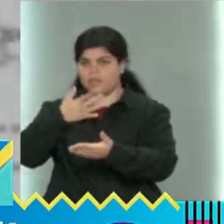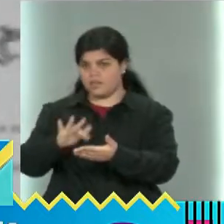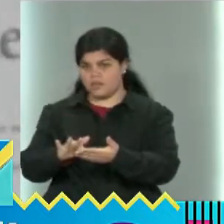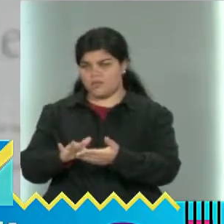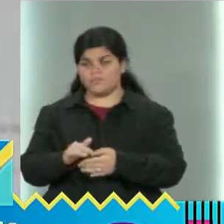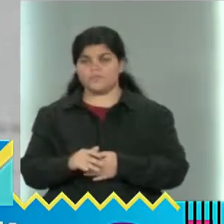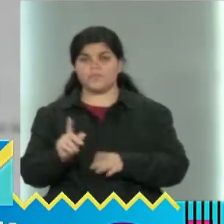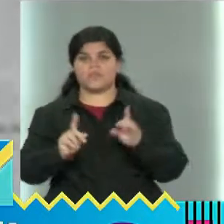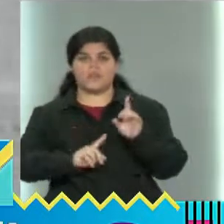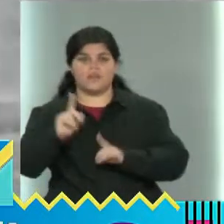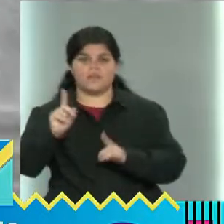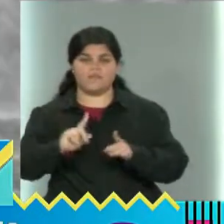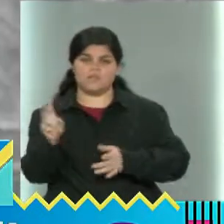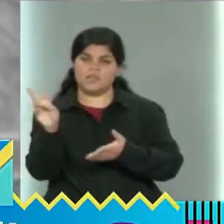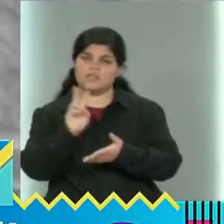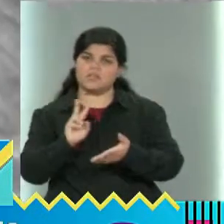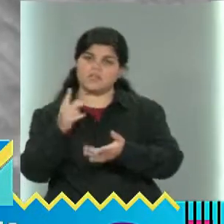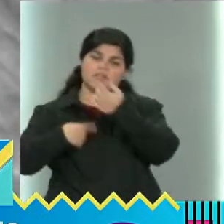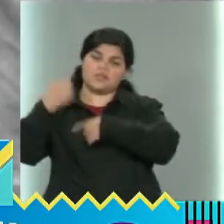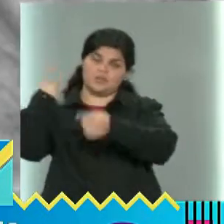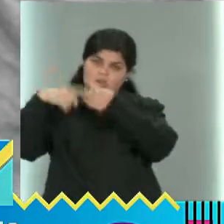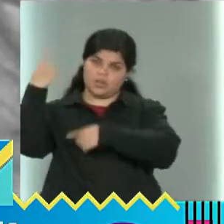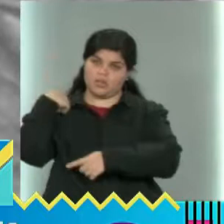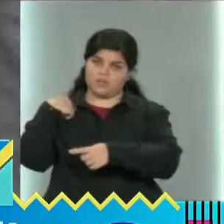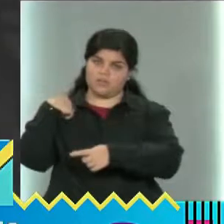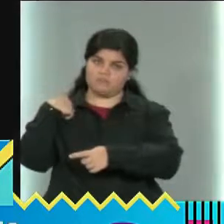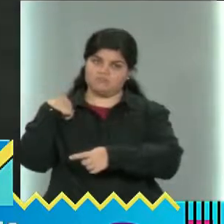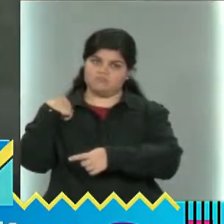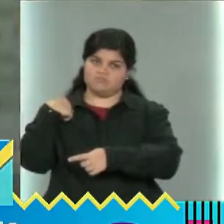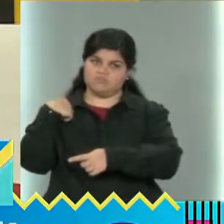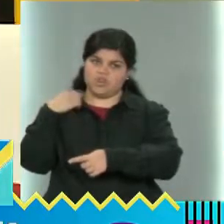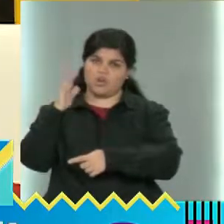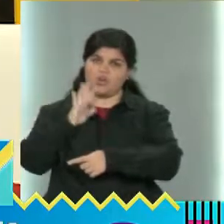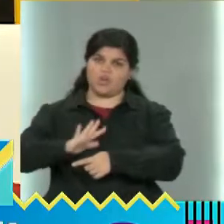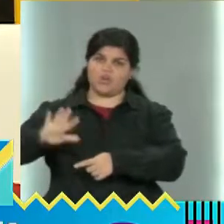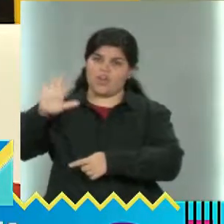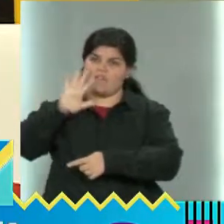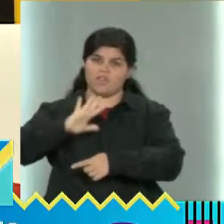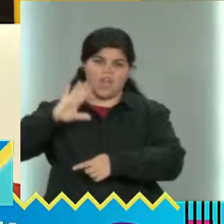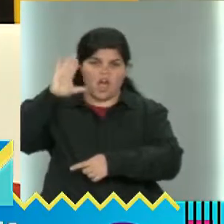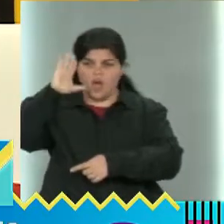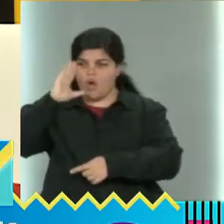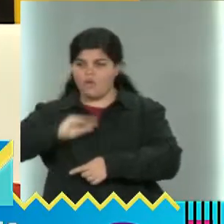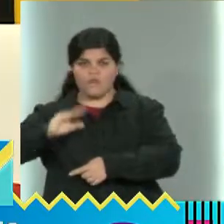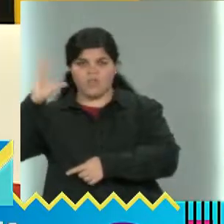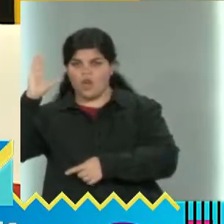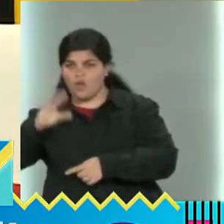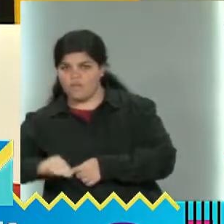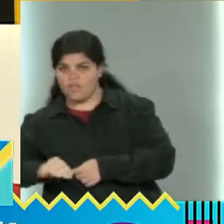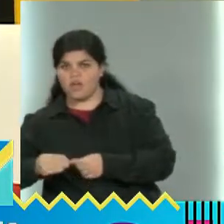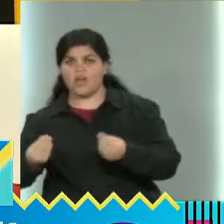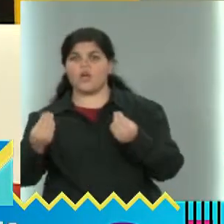la historia olvida, o lo que la geografía olvida como ciencia, lo rescata el